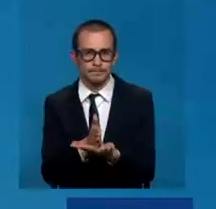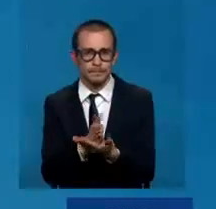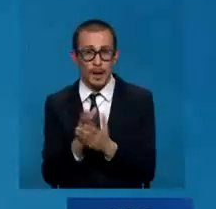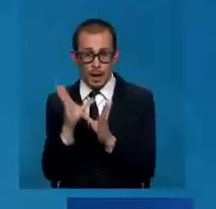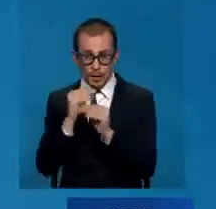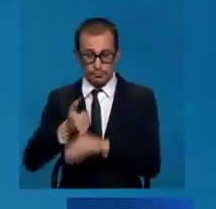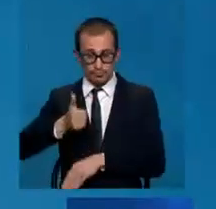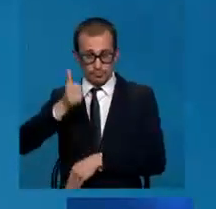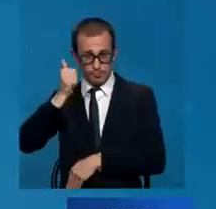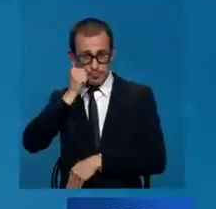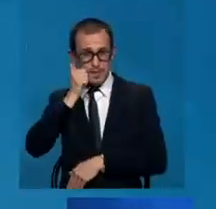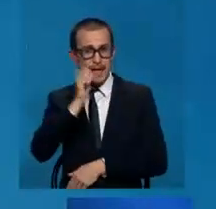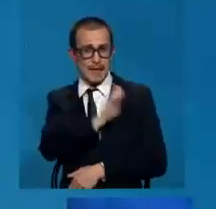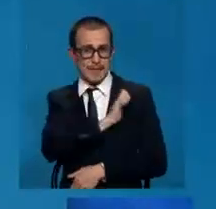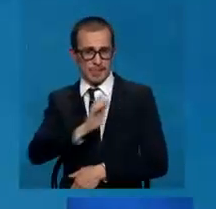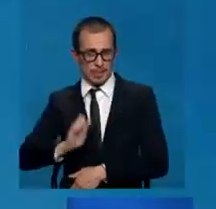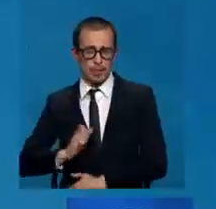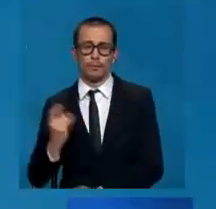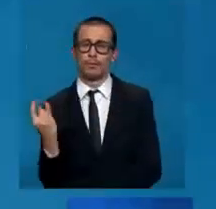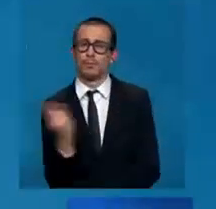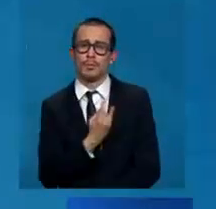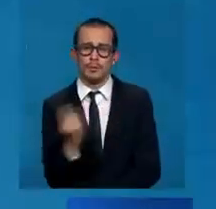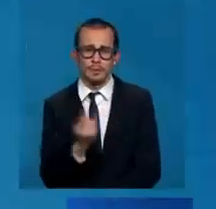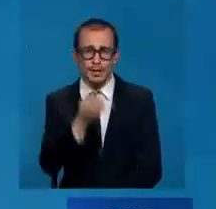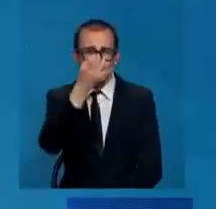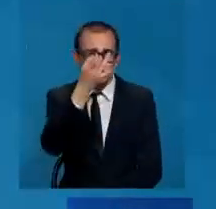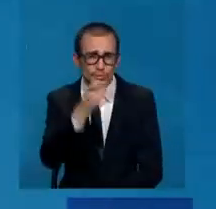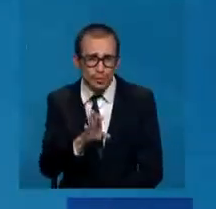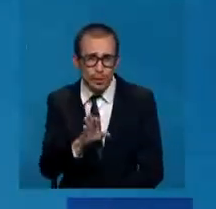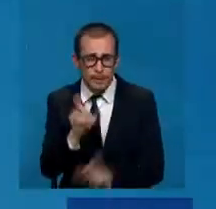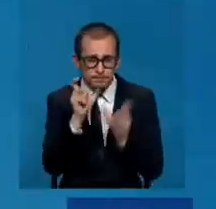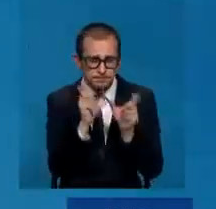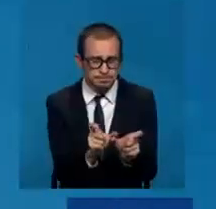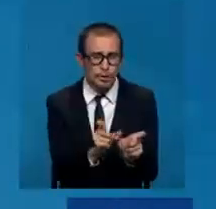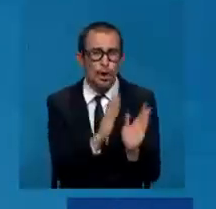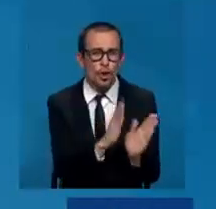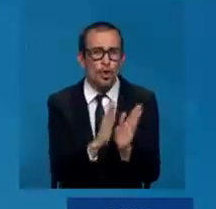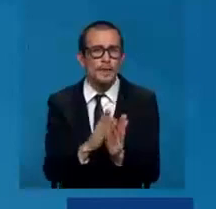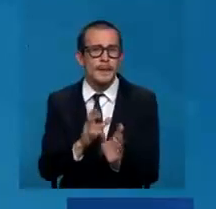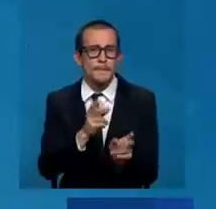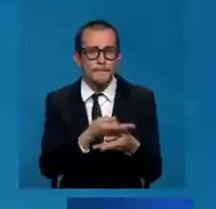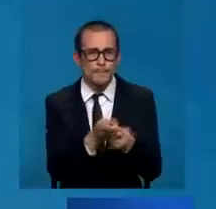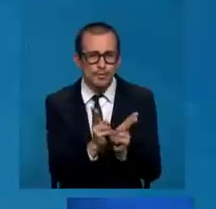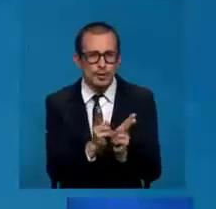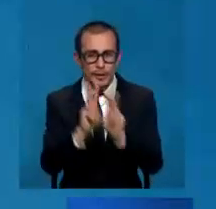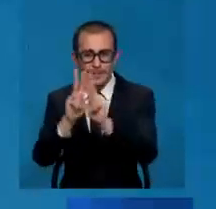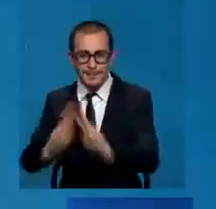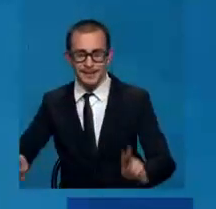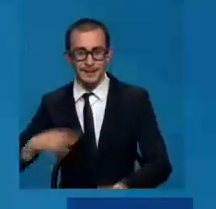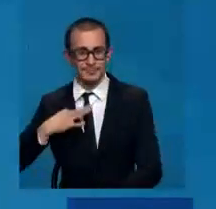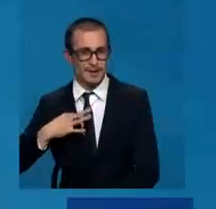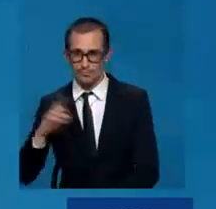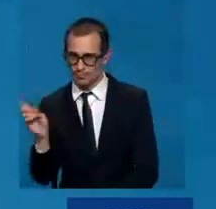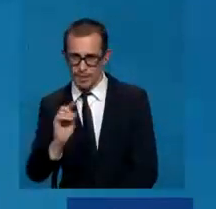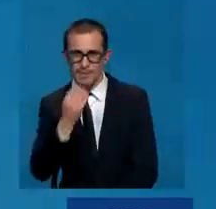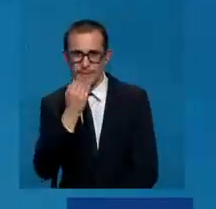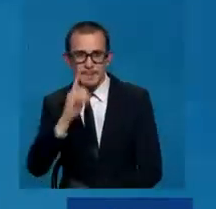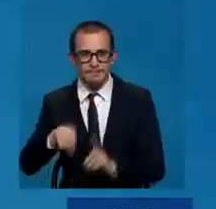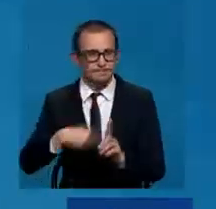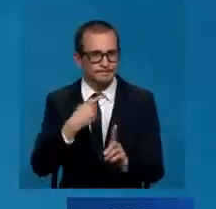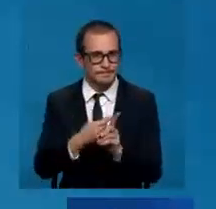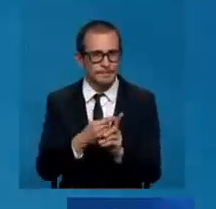anoche el estado de emergencia, no solo para resguardar el orden público y la tranquilidad ciudadana, sino que también